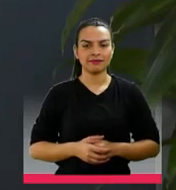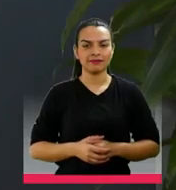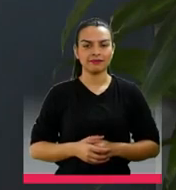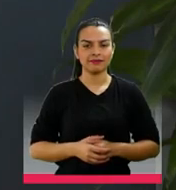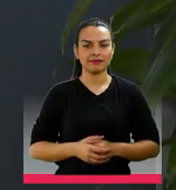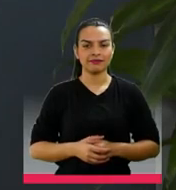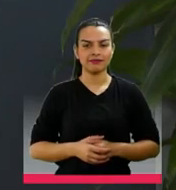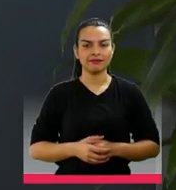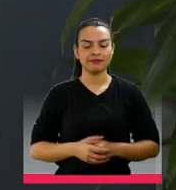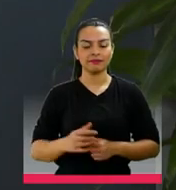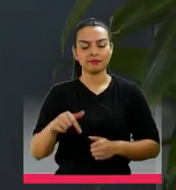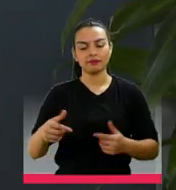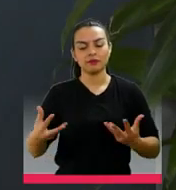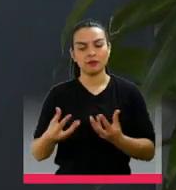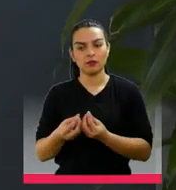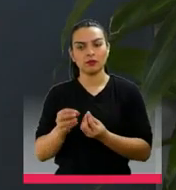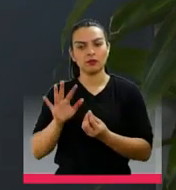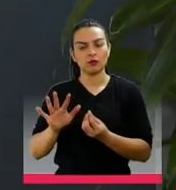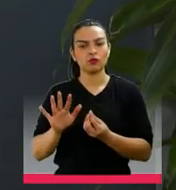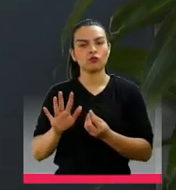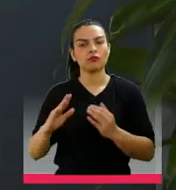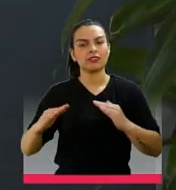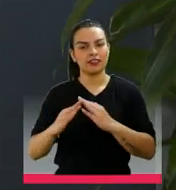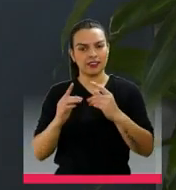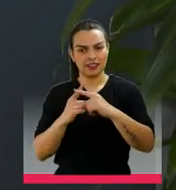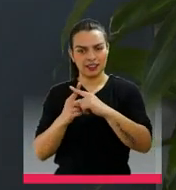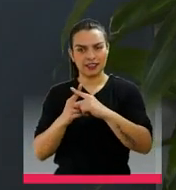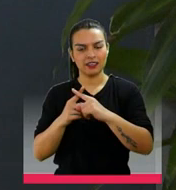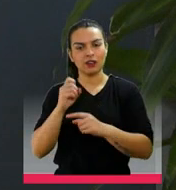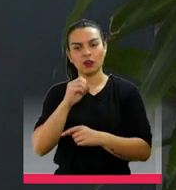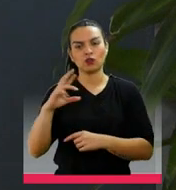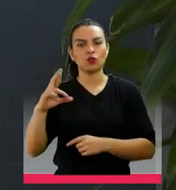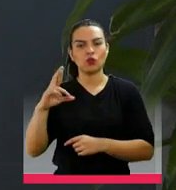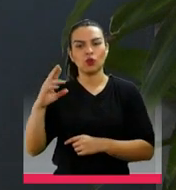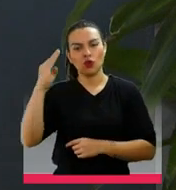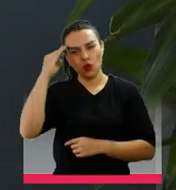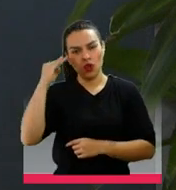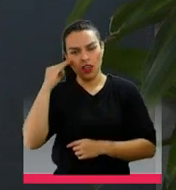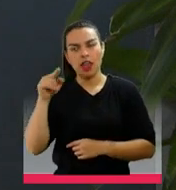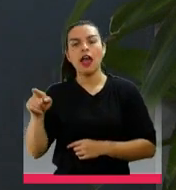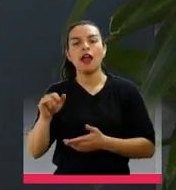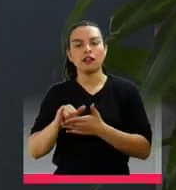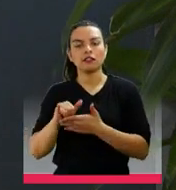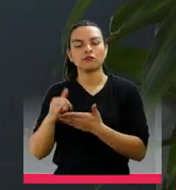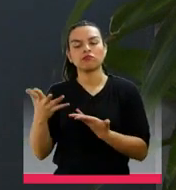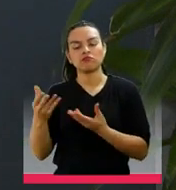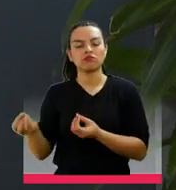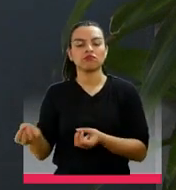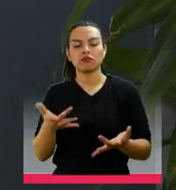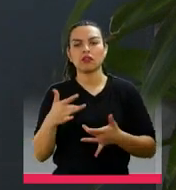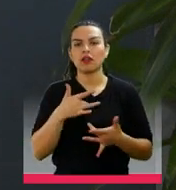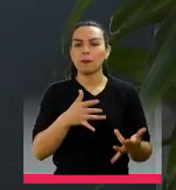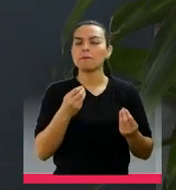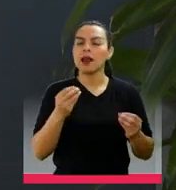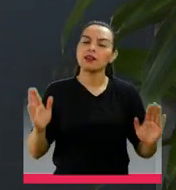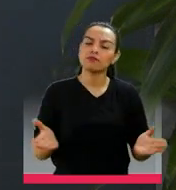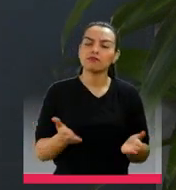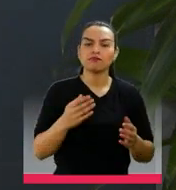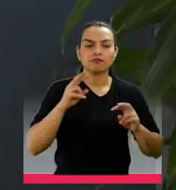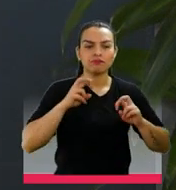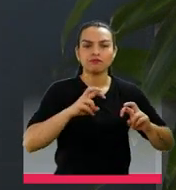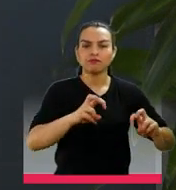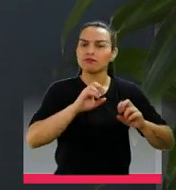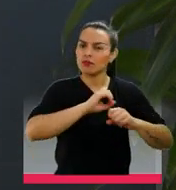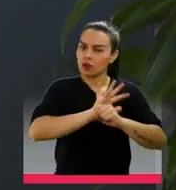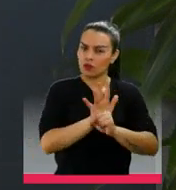Miembros de una iglesia surcoreana donarán su plasma para permitir que se adelanten investigaciones en el tratamiento del COVID-19. Alrededor de 200